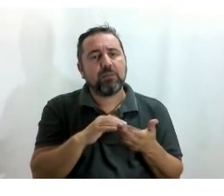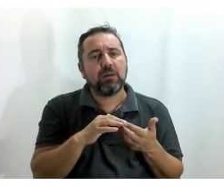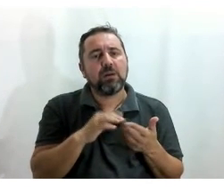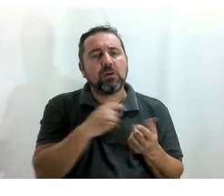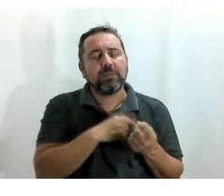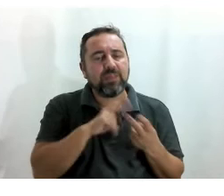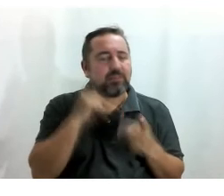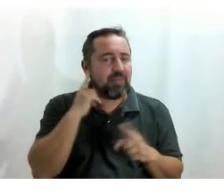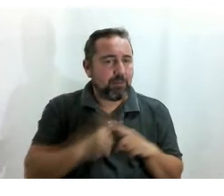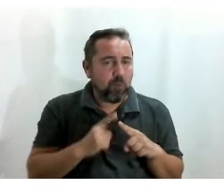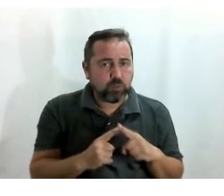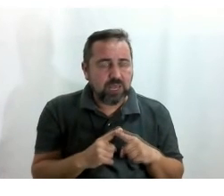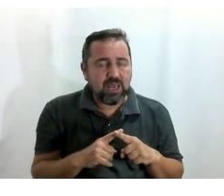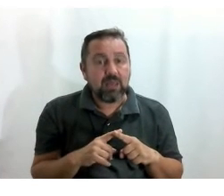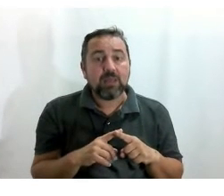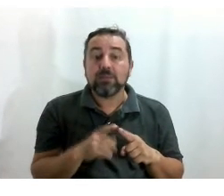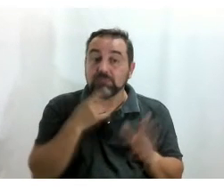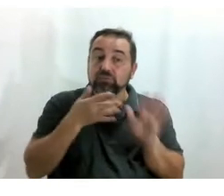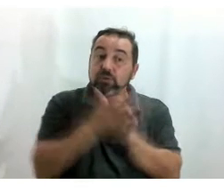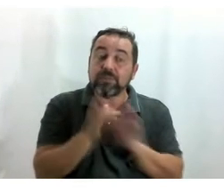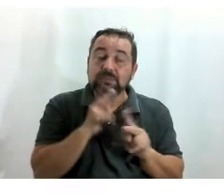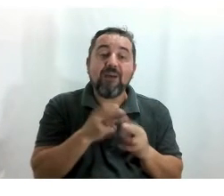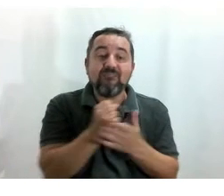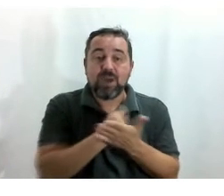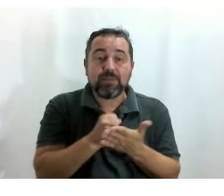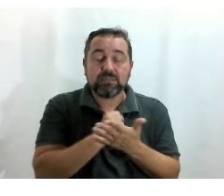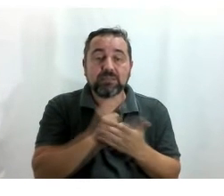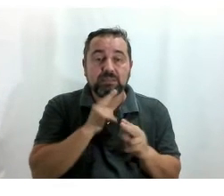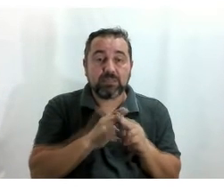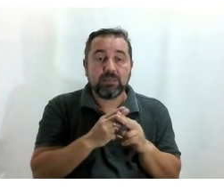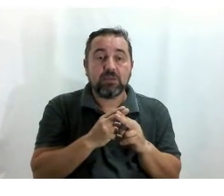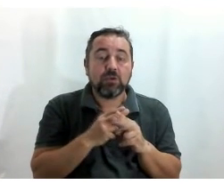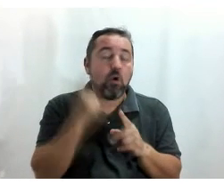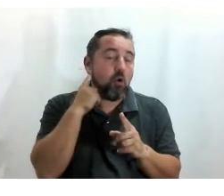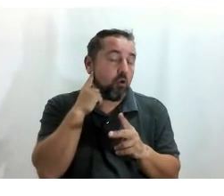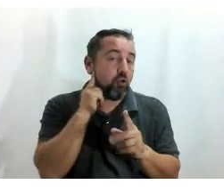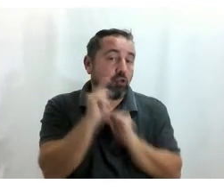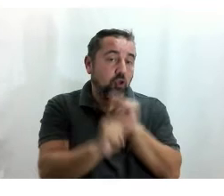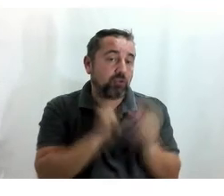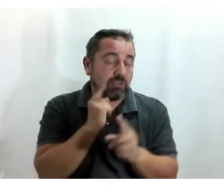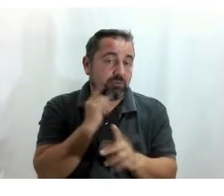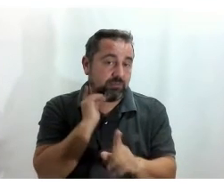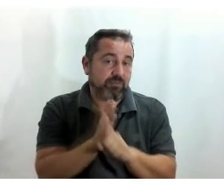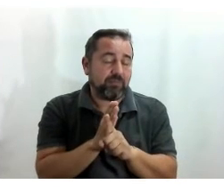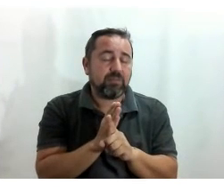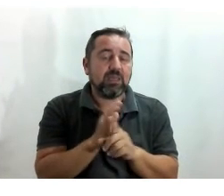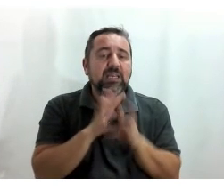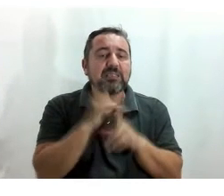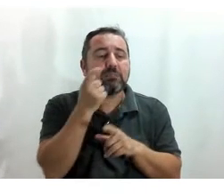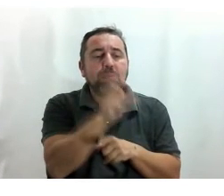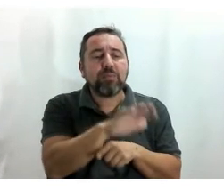Hipoacusia, precisamente sobre fármacos ototóxicos en población